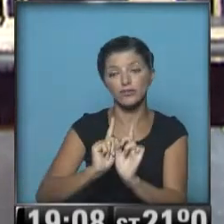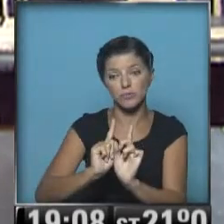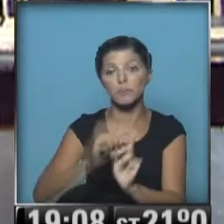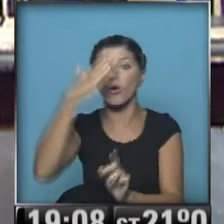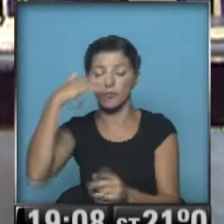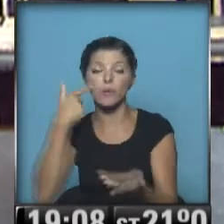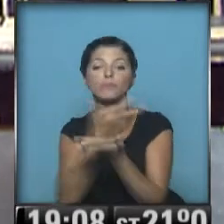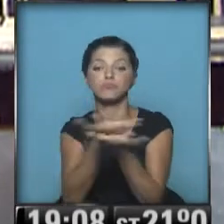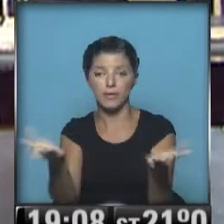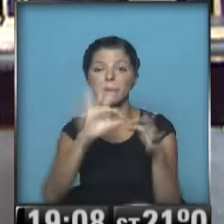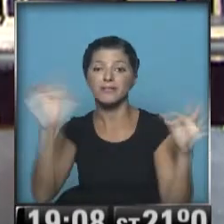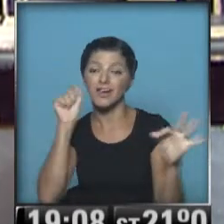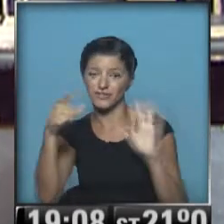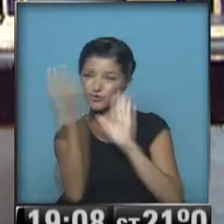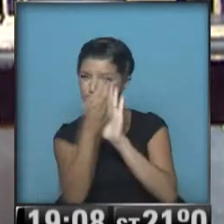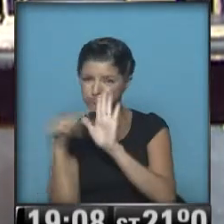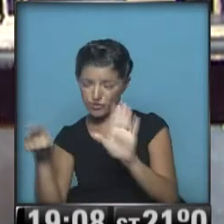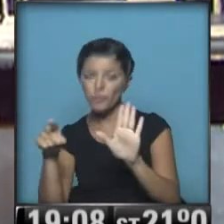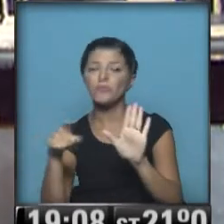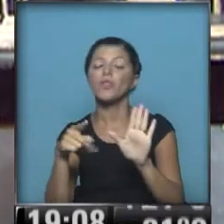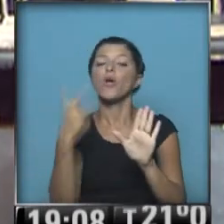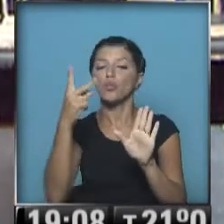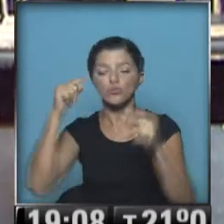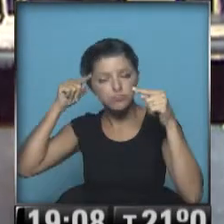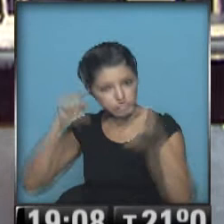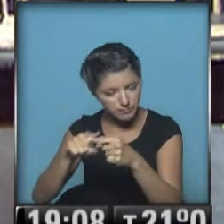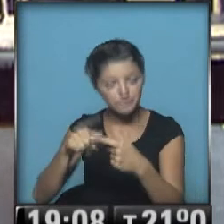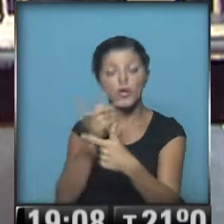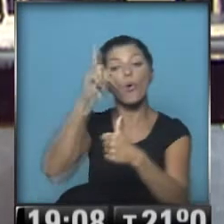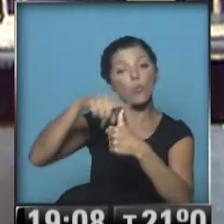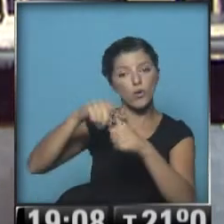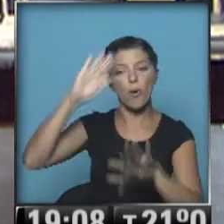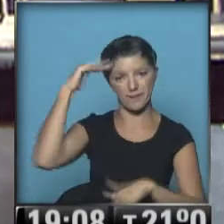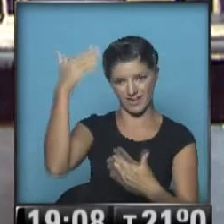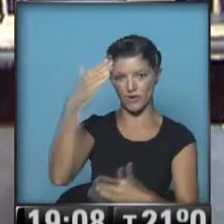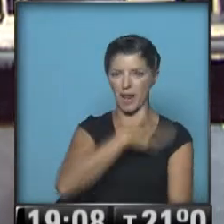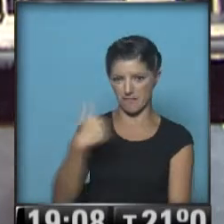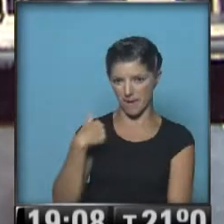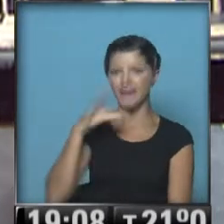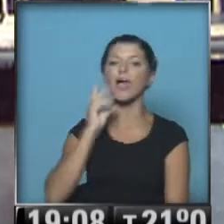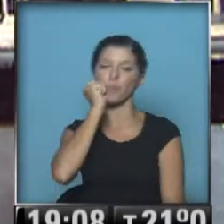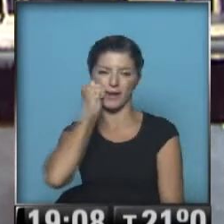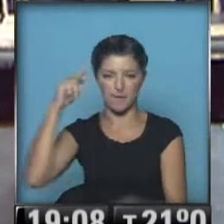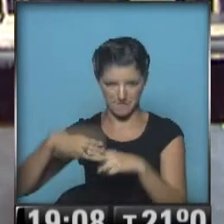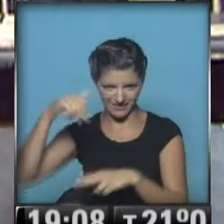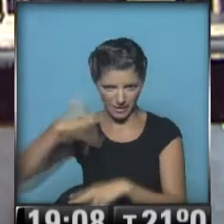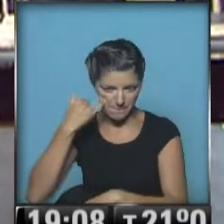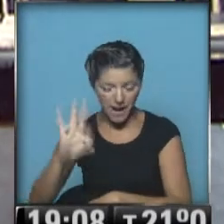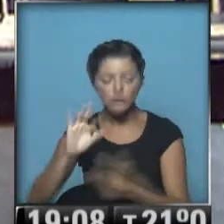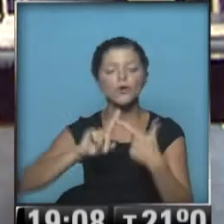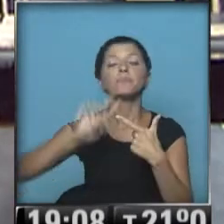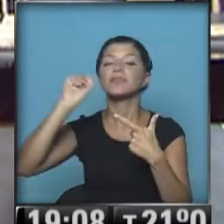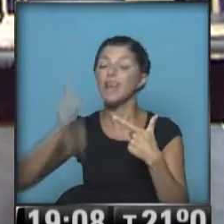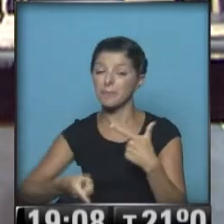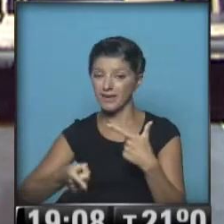símbolos y mensajes incluidos en su diseño, un doble propósito. Por un lado, homenajear a las madres y abuelas de Plaza de Mayo y justamente como